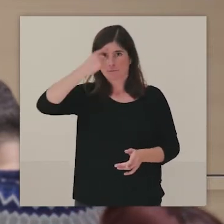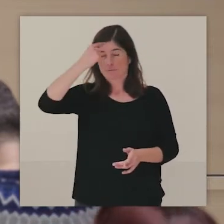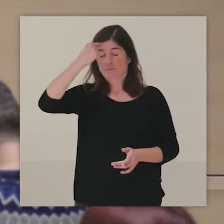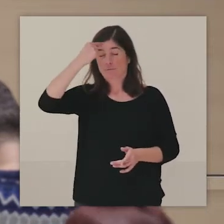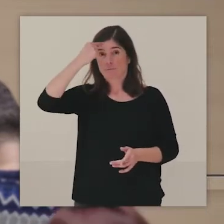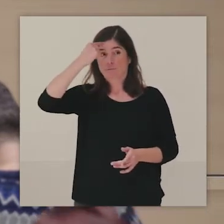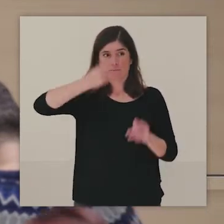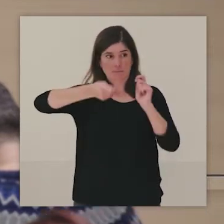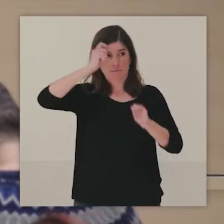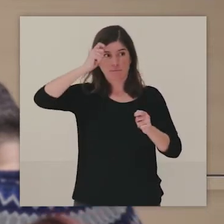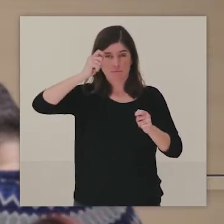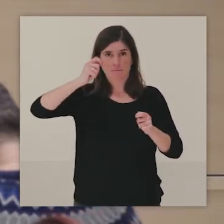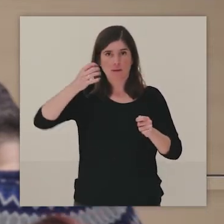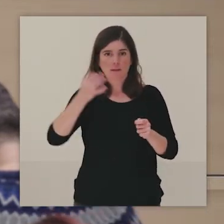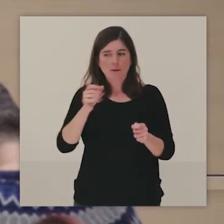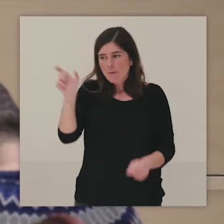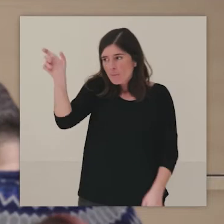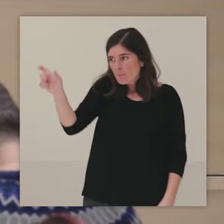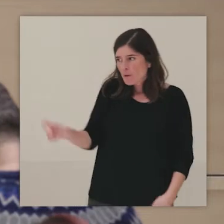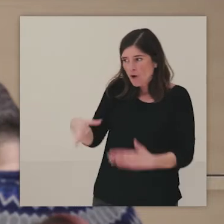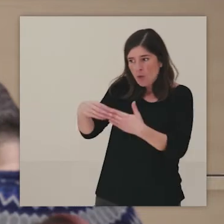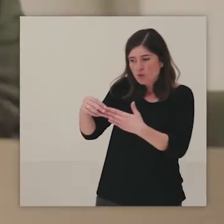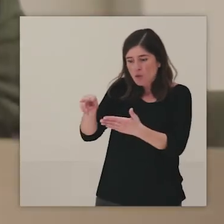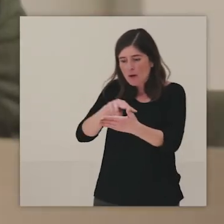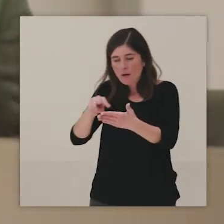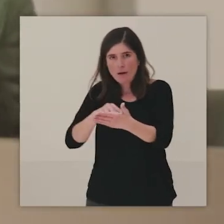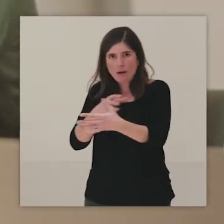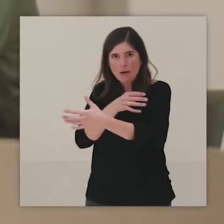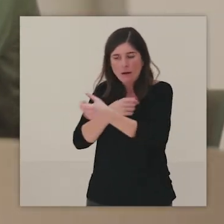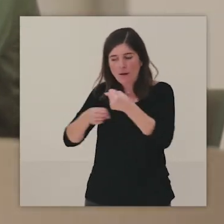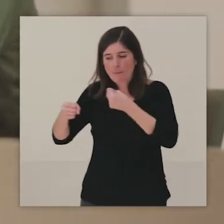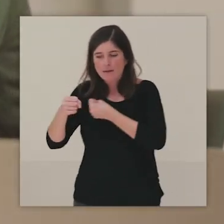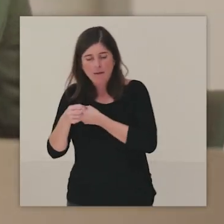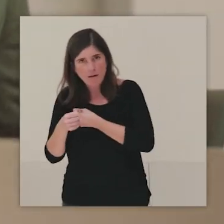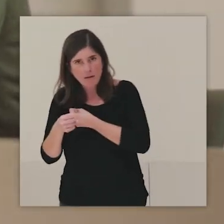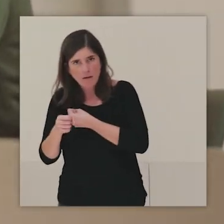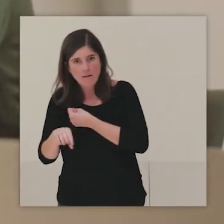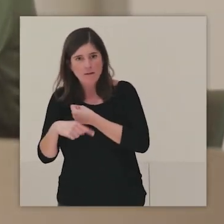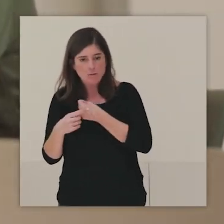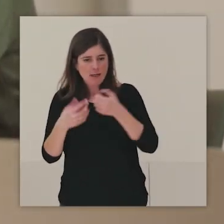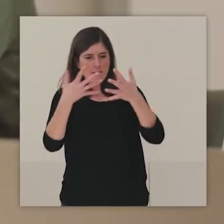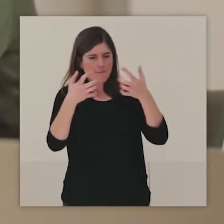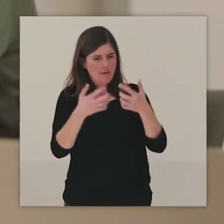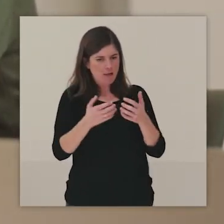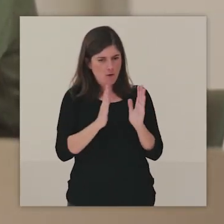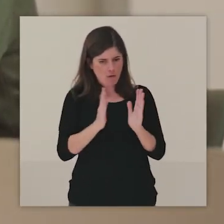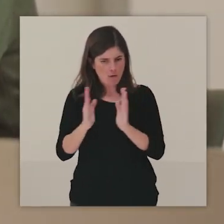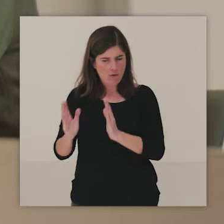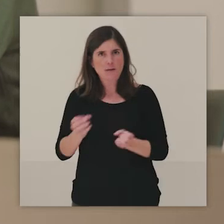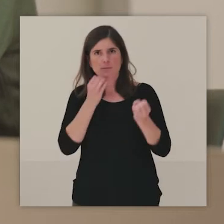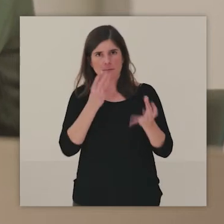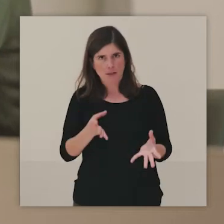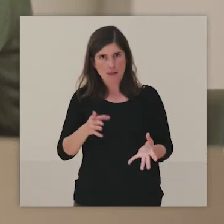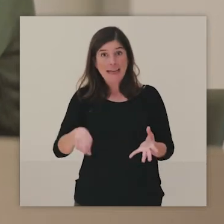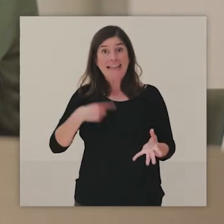ni menos que de empatizar con el lector, organizar bien los textos y contar con quién nos va a leer